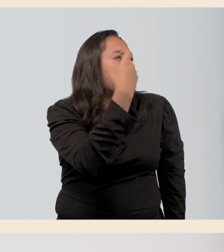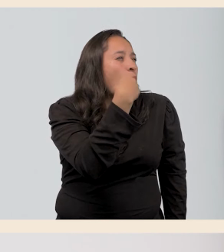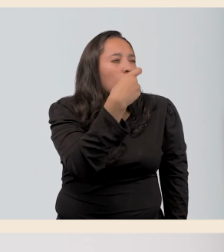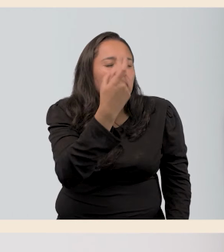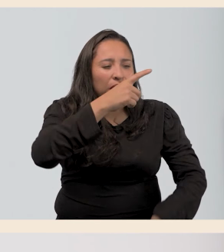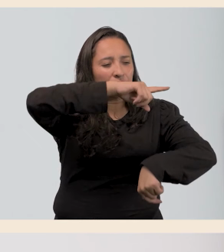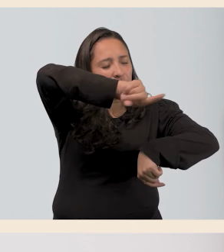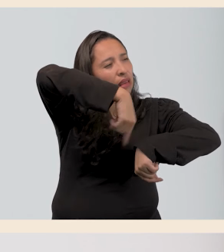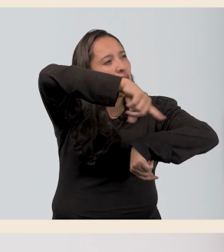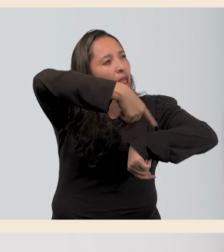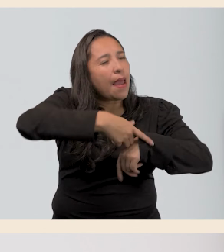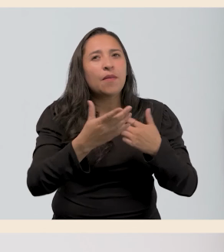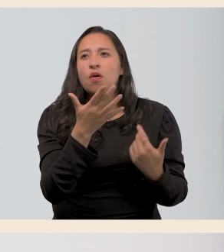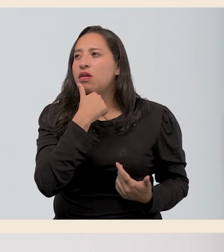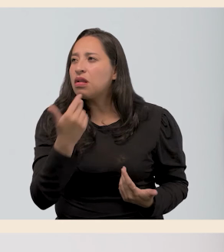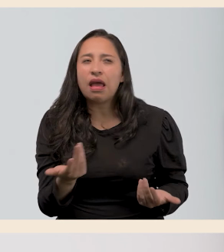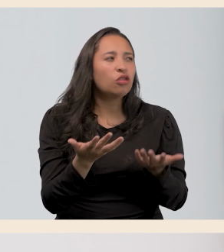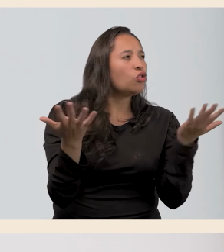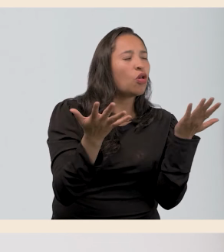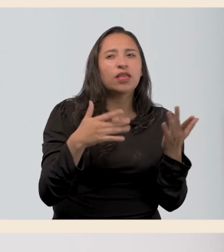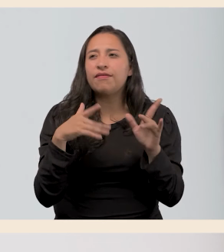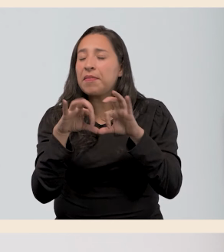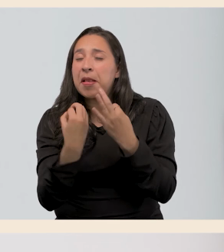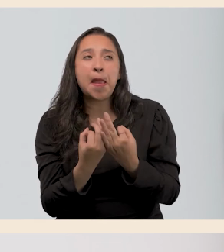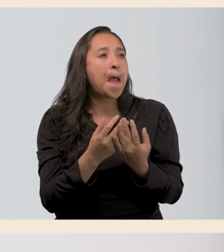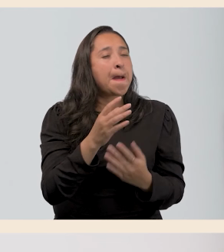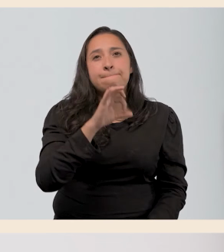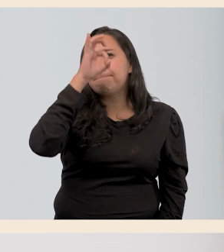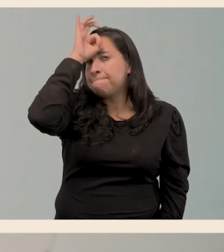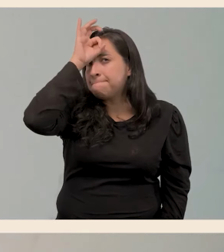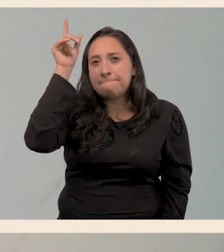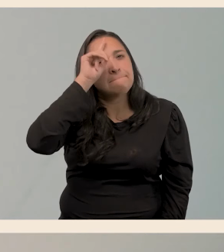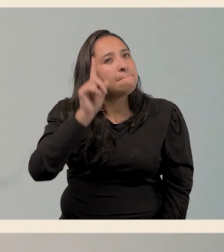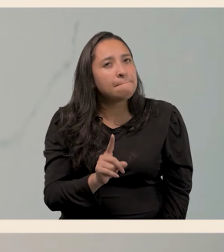mi familia un poco de tiempo, nada sabía, nadie sabía de ellos, nada, nada, nada, nada.